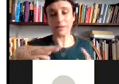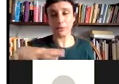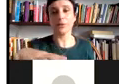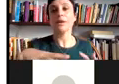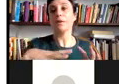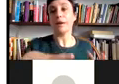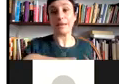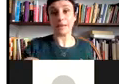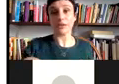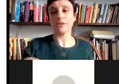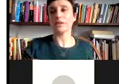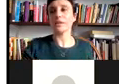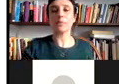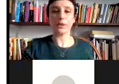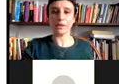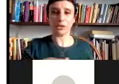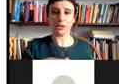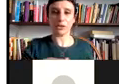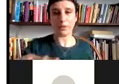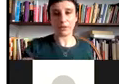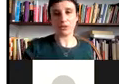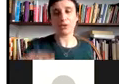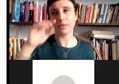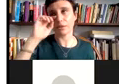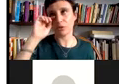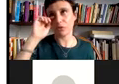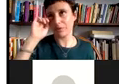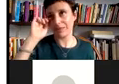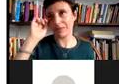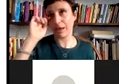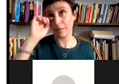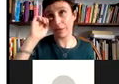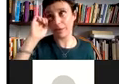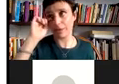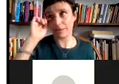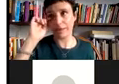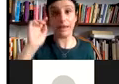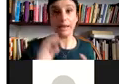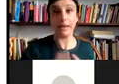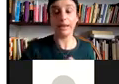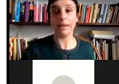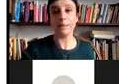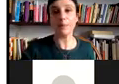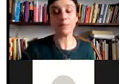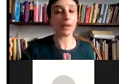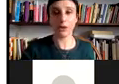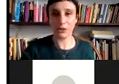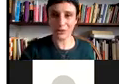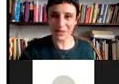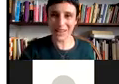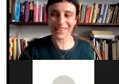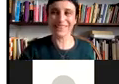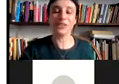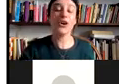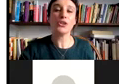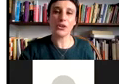personal de salud hacernos entender, porque todas las personas, y esto está en el Código